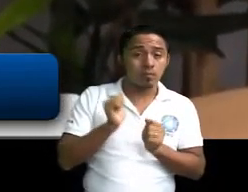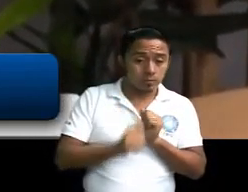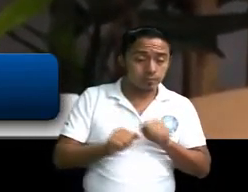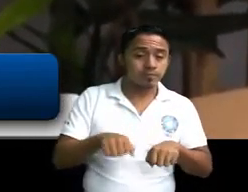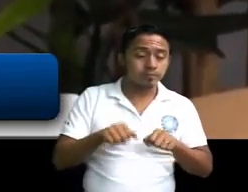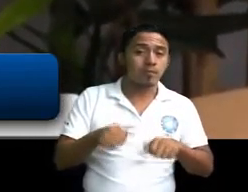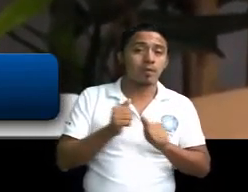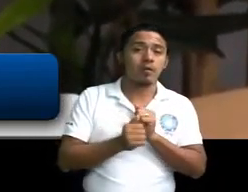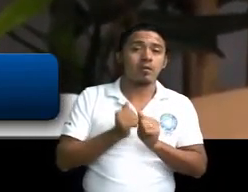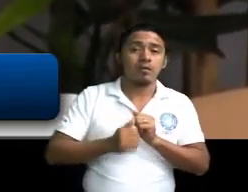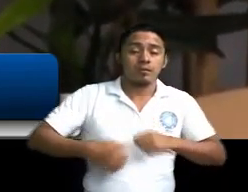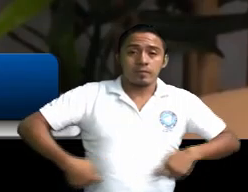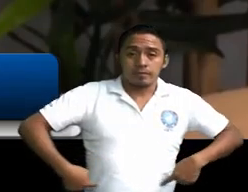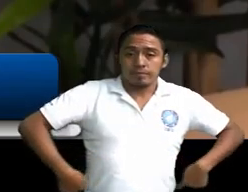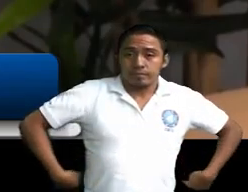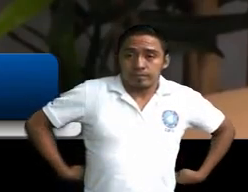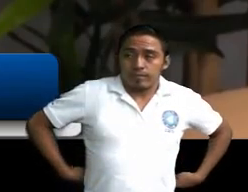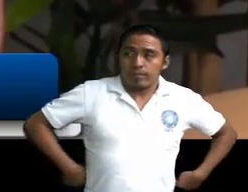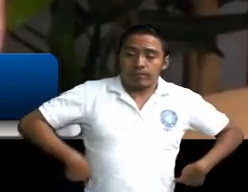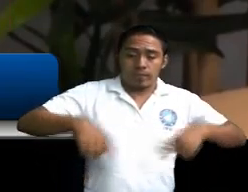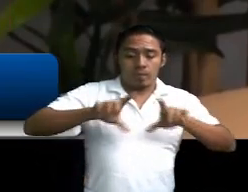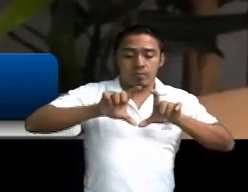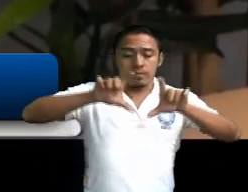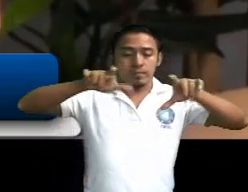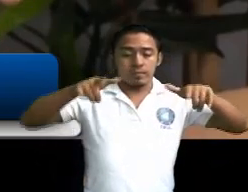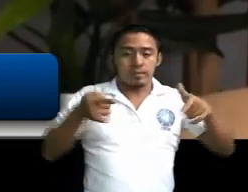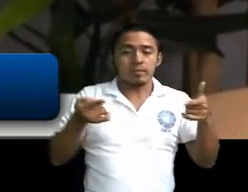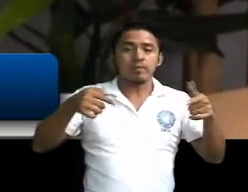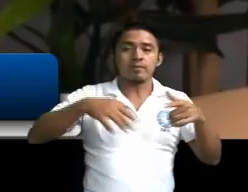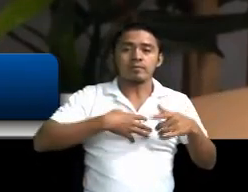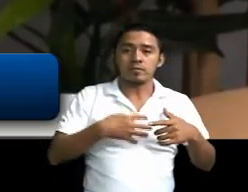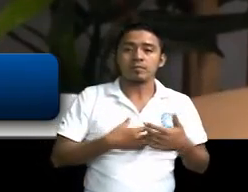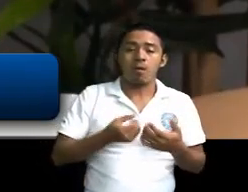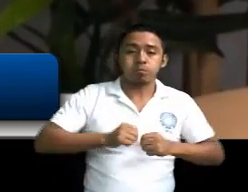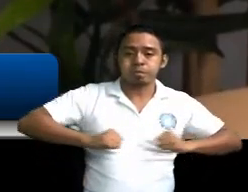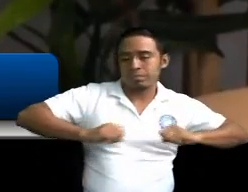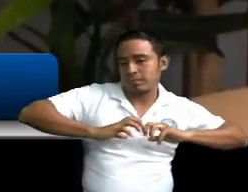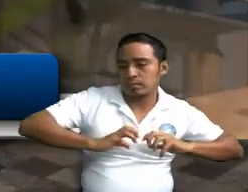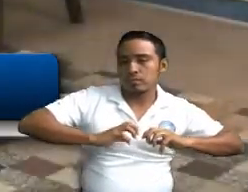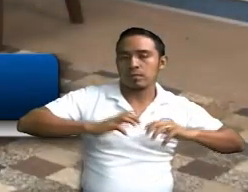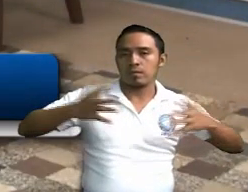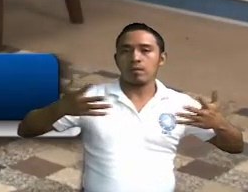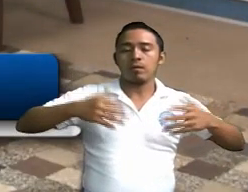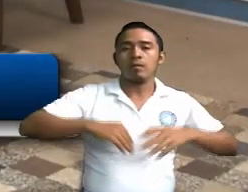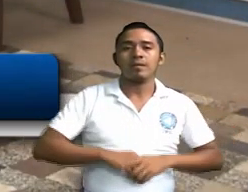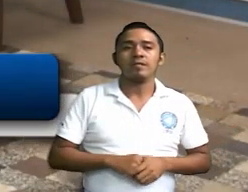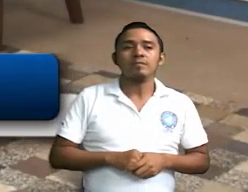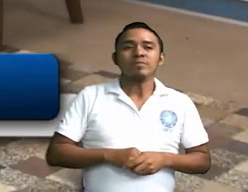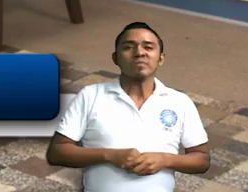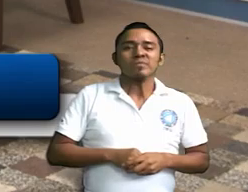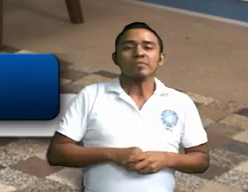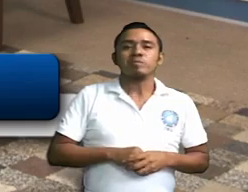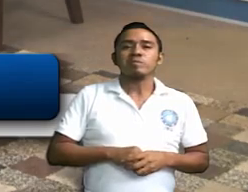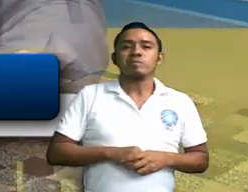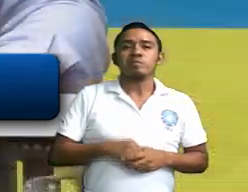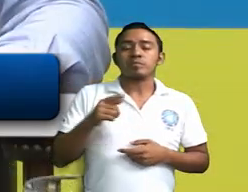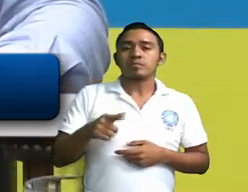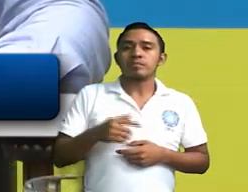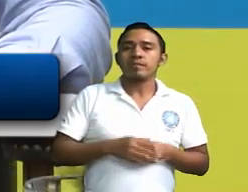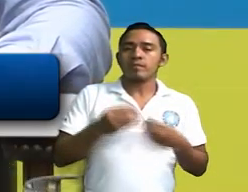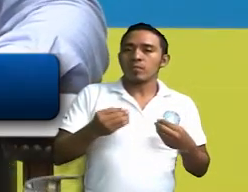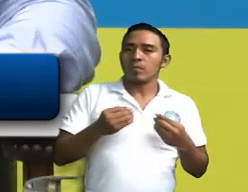a nivel de la cadera producto del sobrepeso, que es uno de los principales problemas que nos trae en la cadera. Ahora, ¿qué tan frecuente es esta